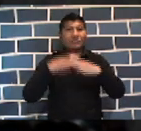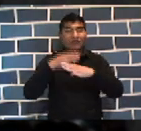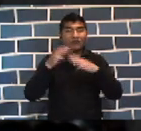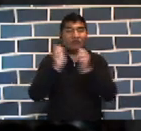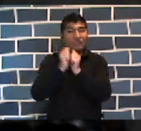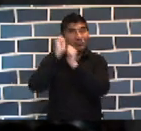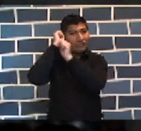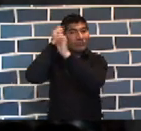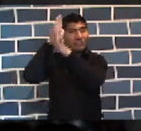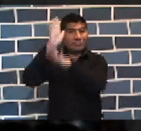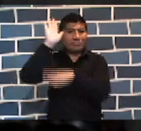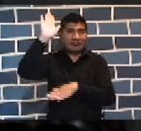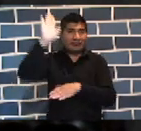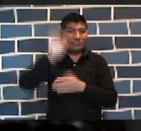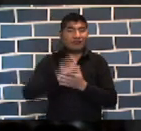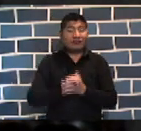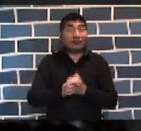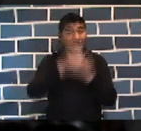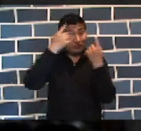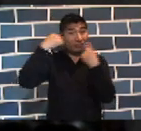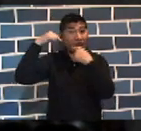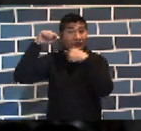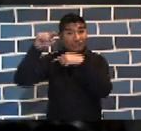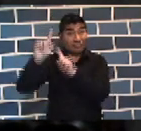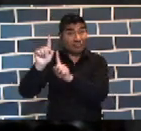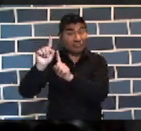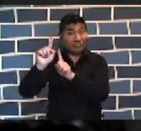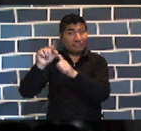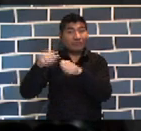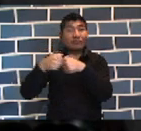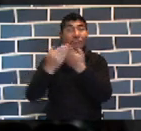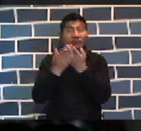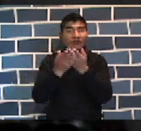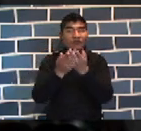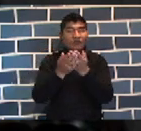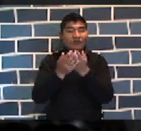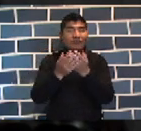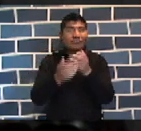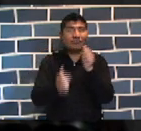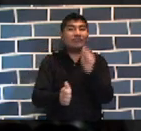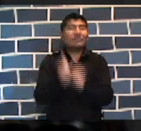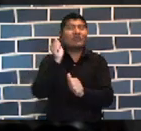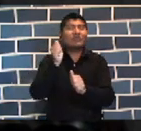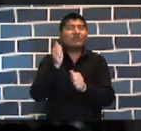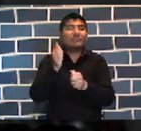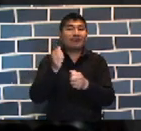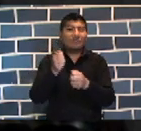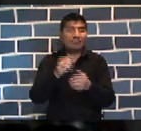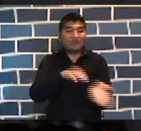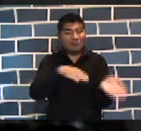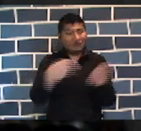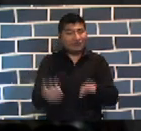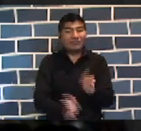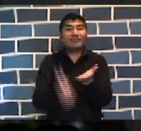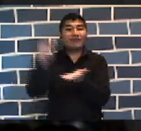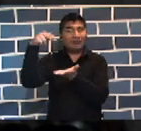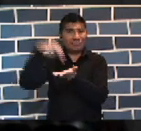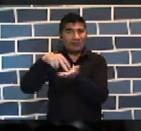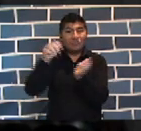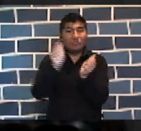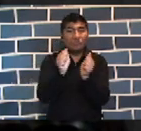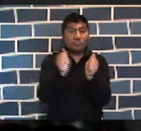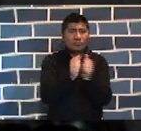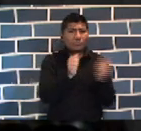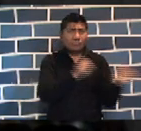Padre. Regresa también como vencedor de la muerte y con poder